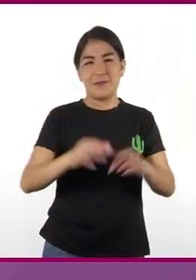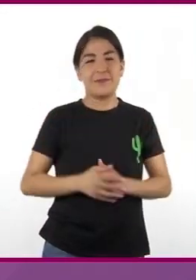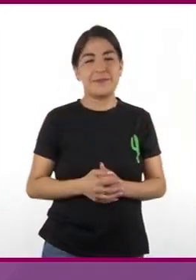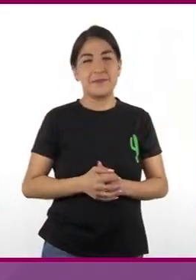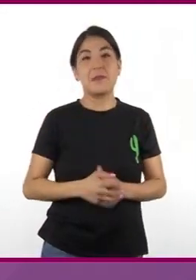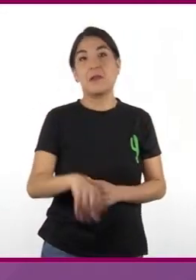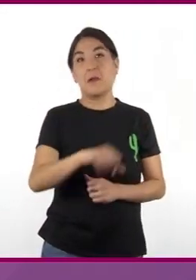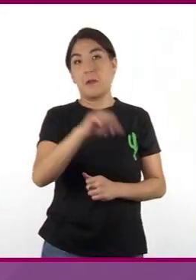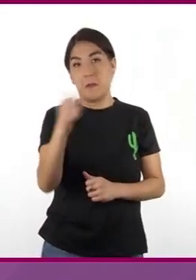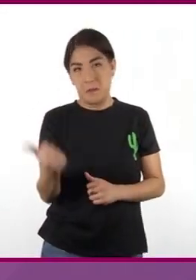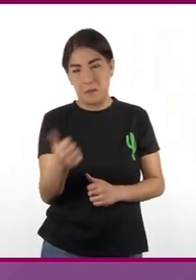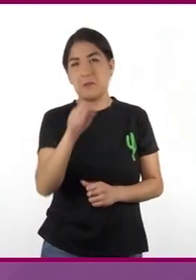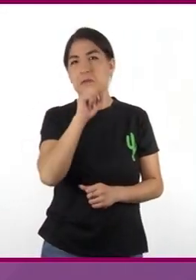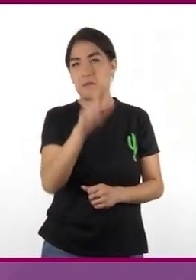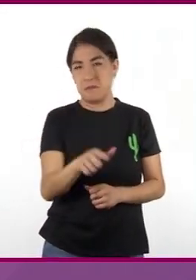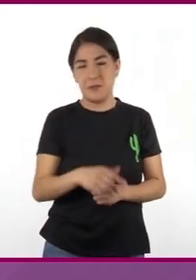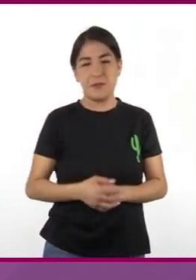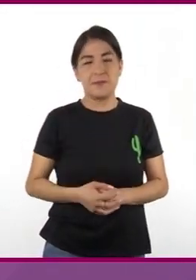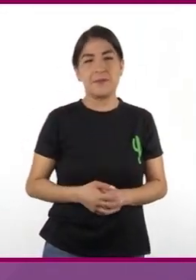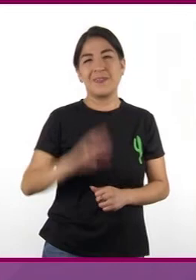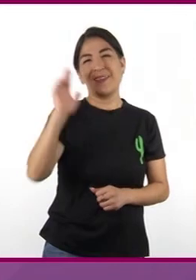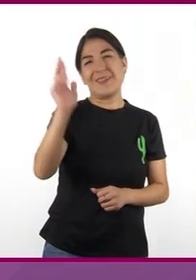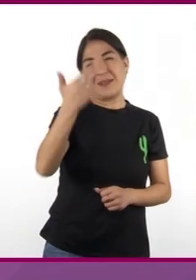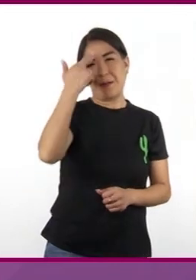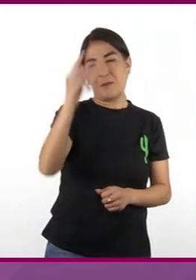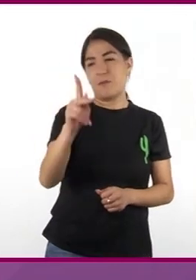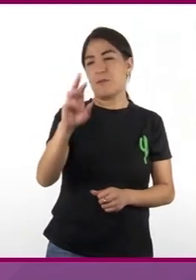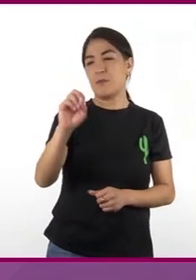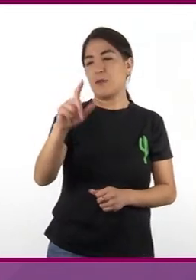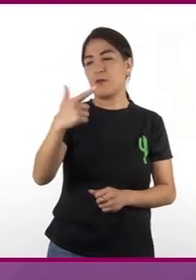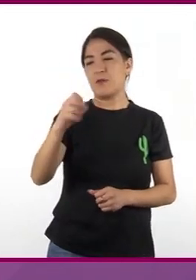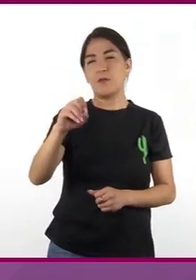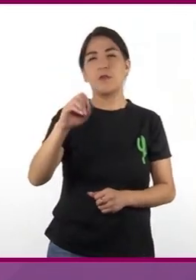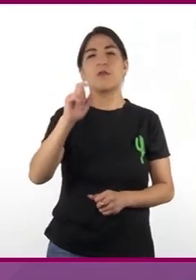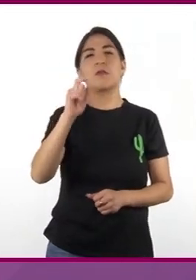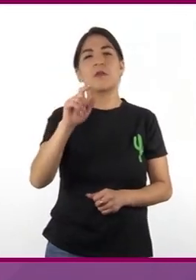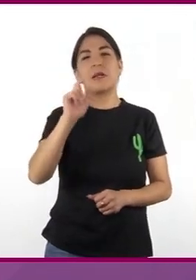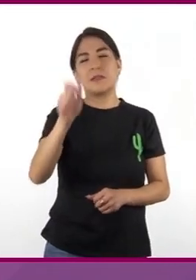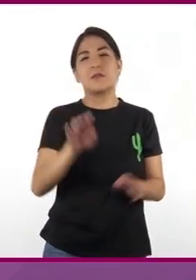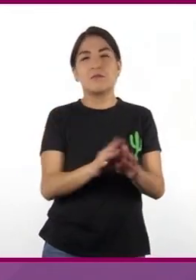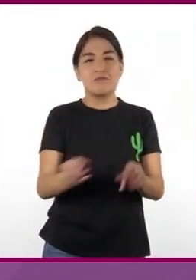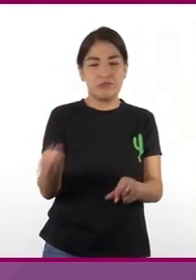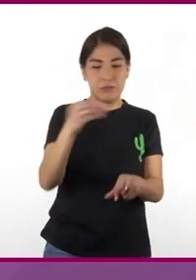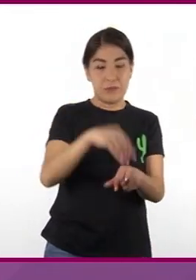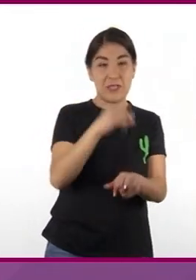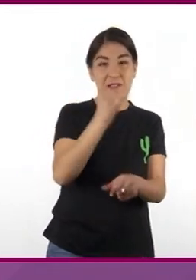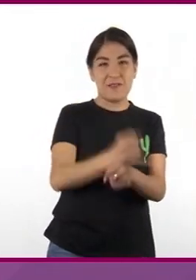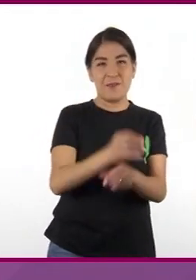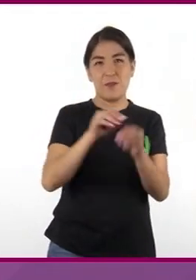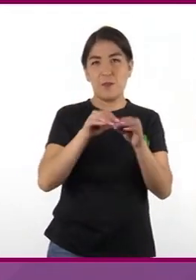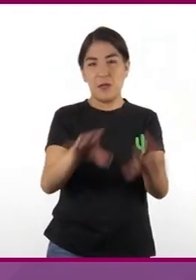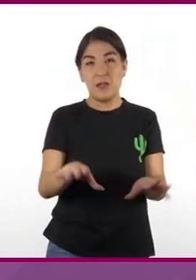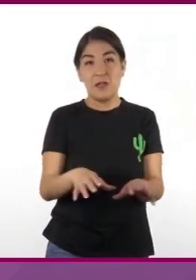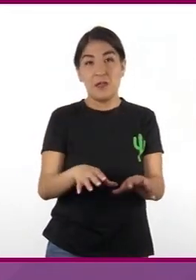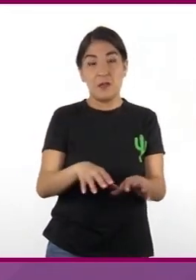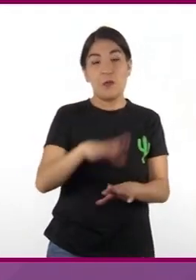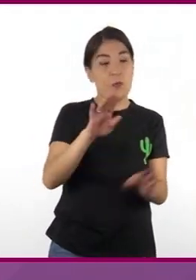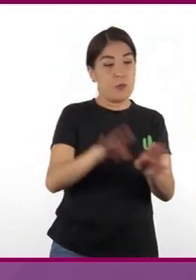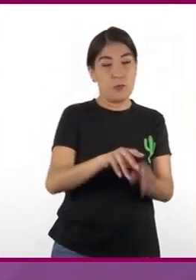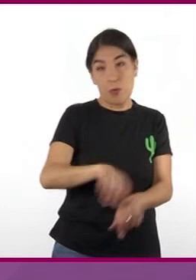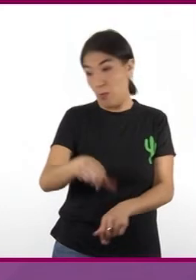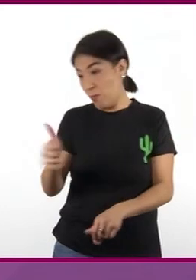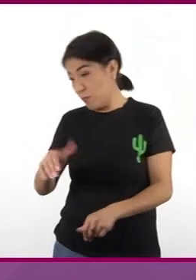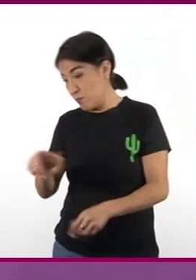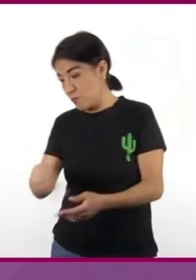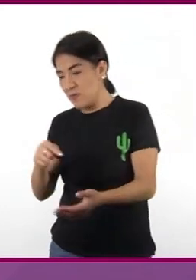Otras veces, recordamos un prólogo porque aporta información que no podríamos encontrar en otro lugar, o bien